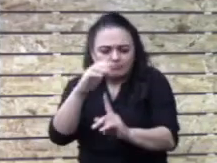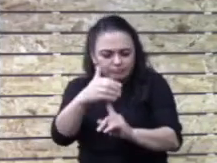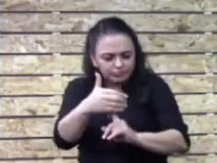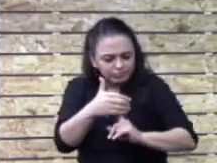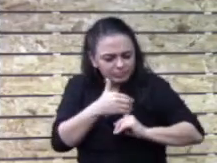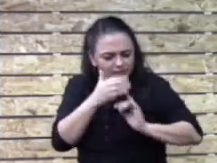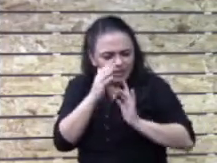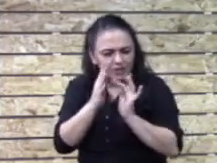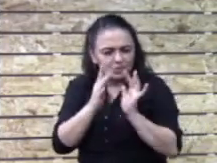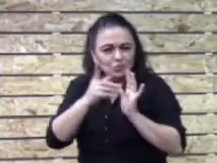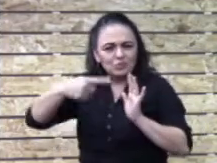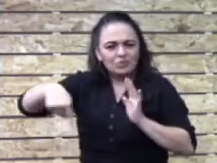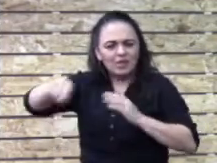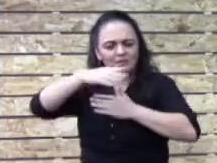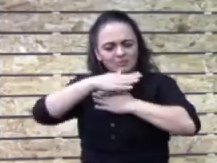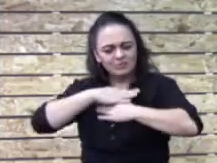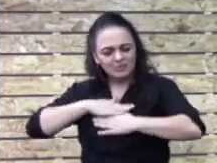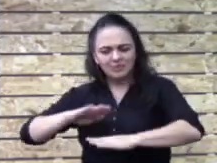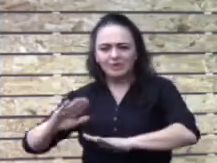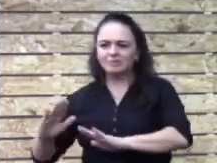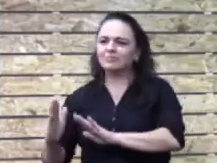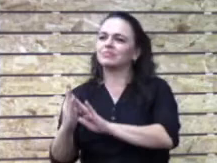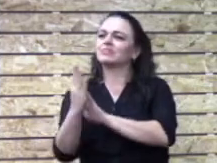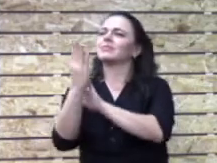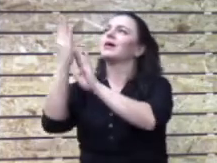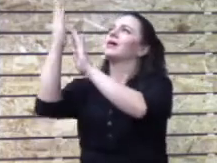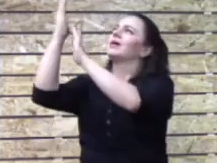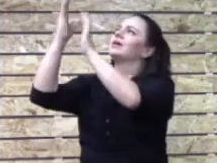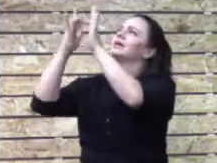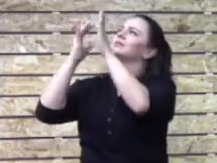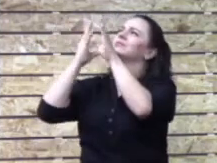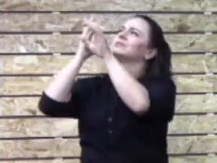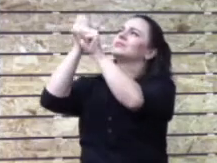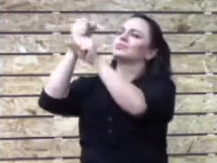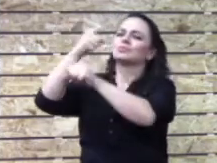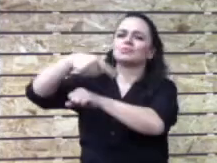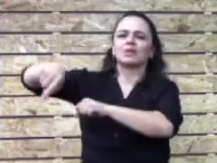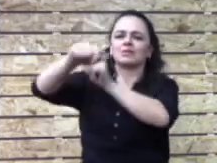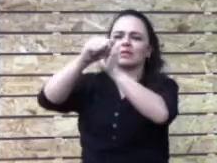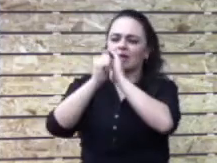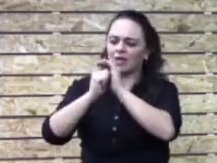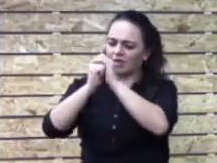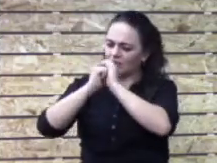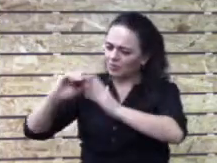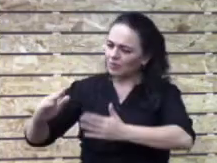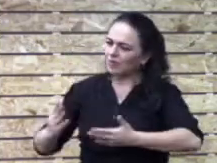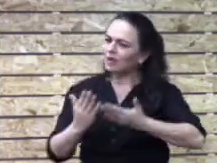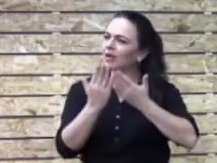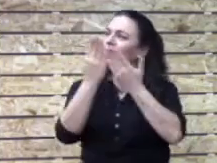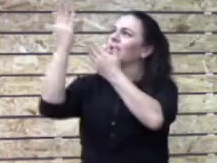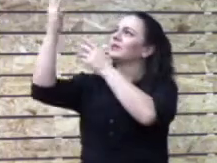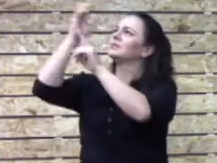descansa en el Señor Jesucristo. Adora al Señor.